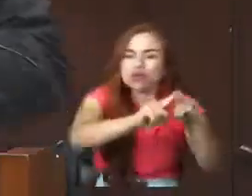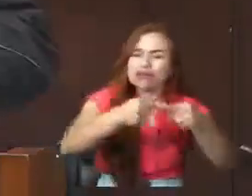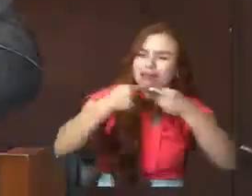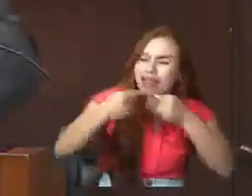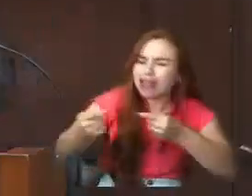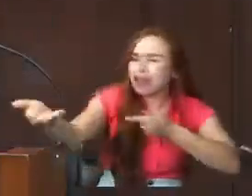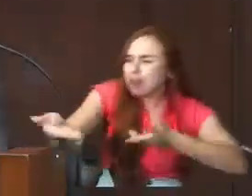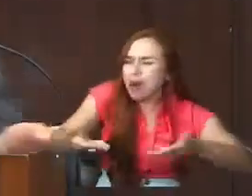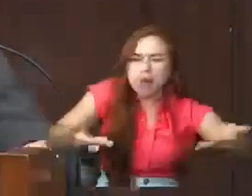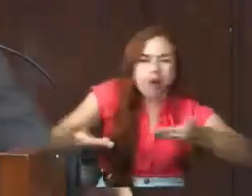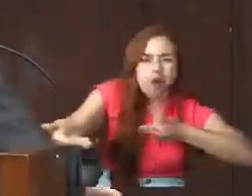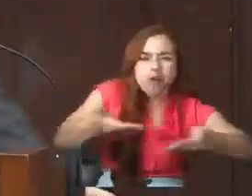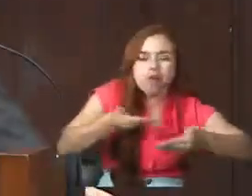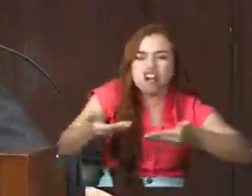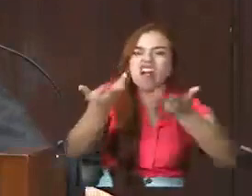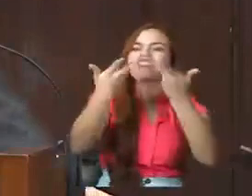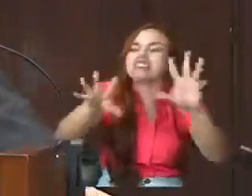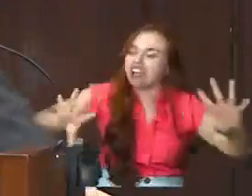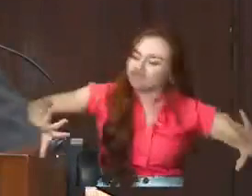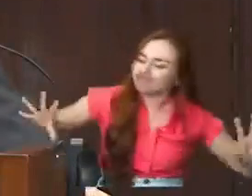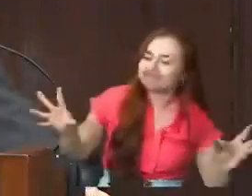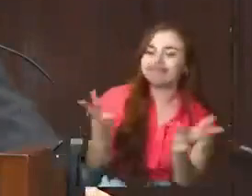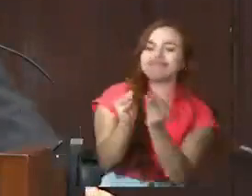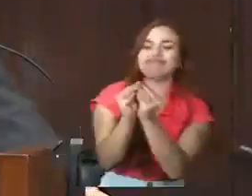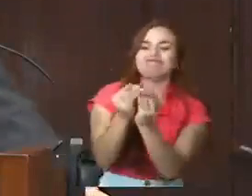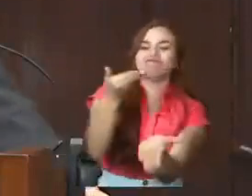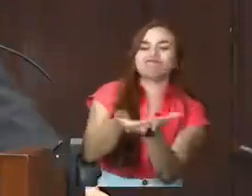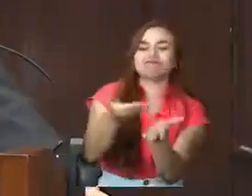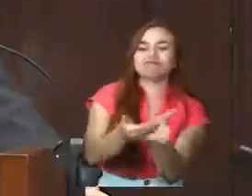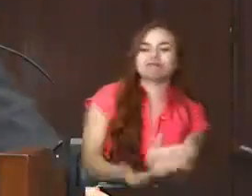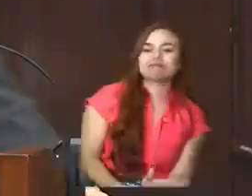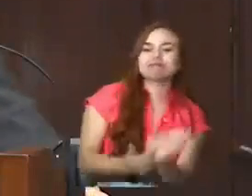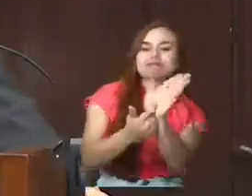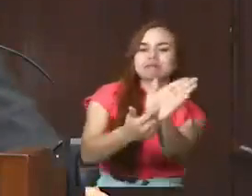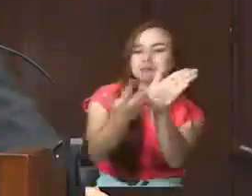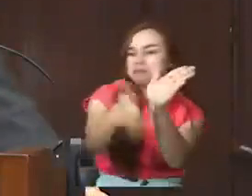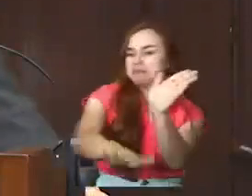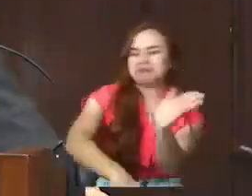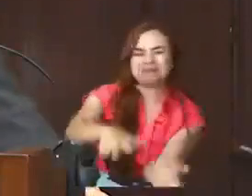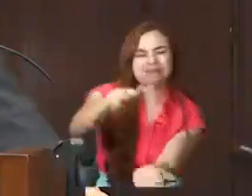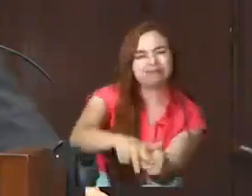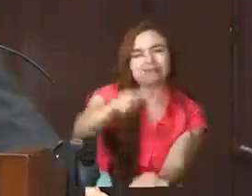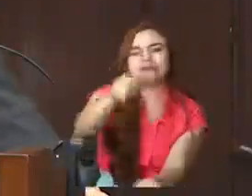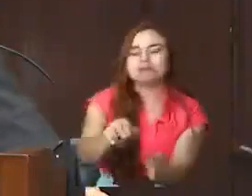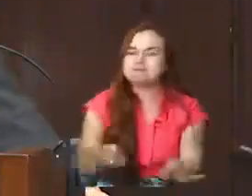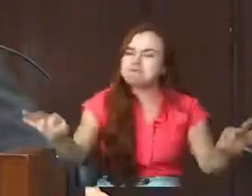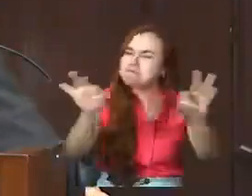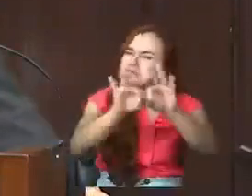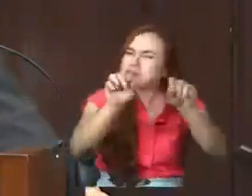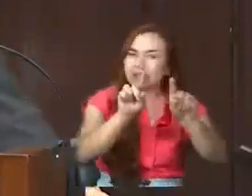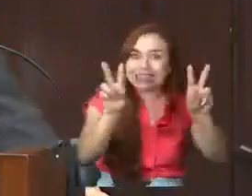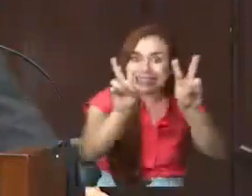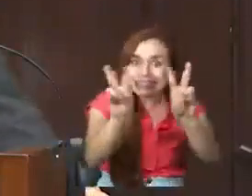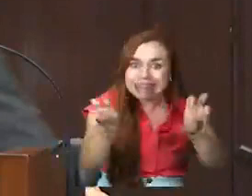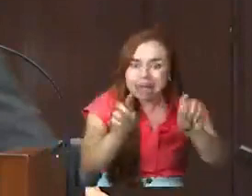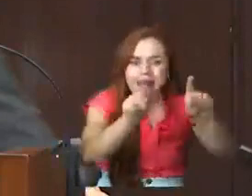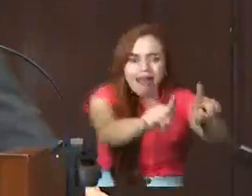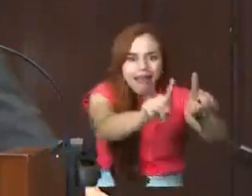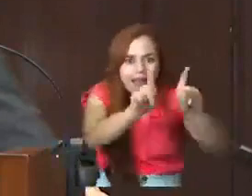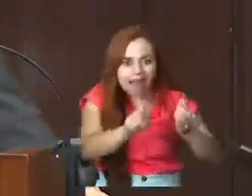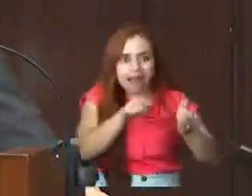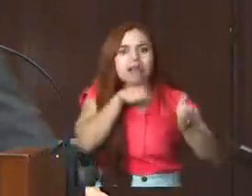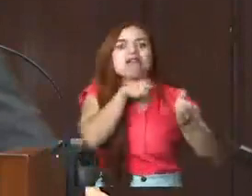singulariza, se define y se diferencia para que realmente la educación, como instrumento de movilidad social de los